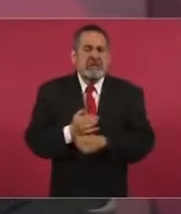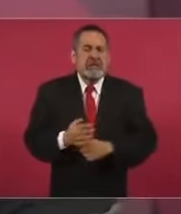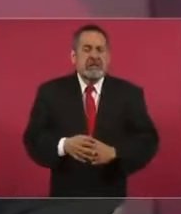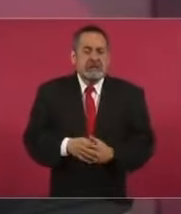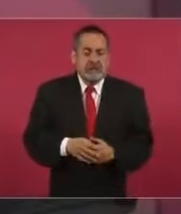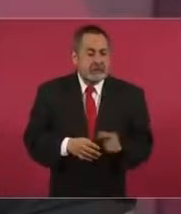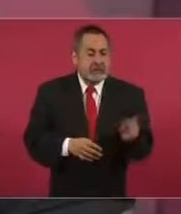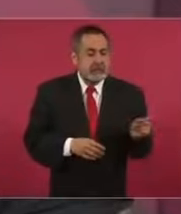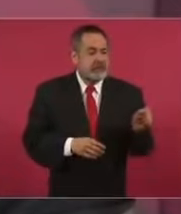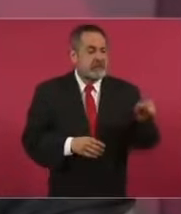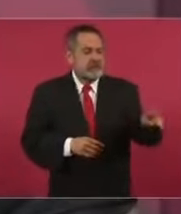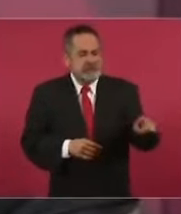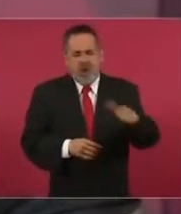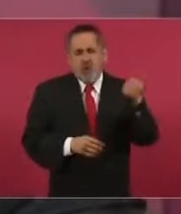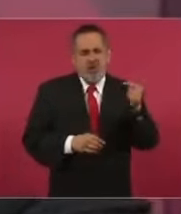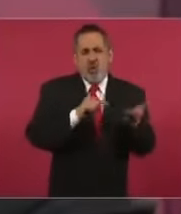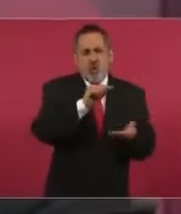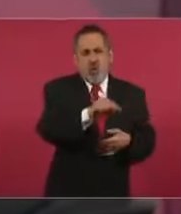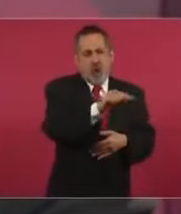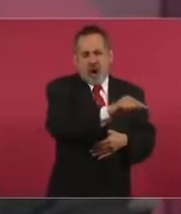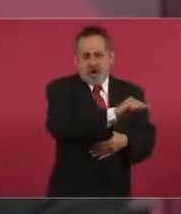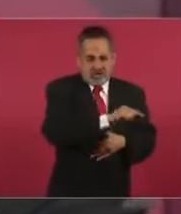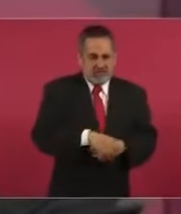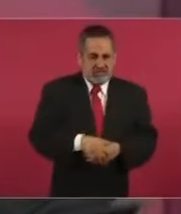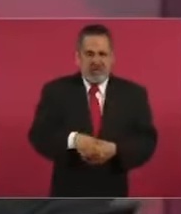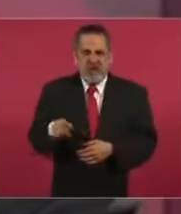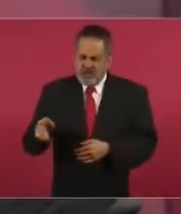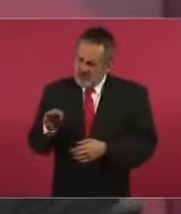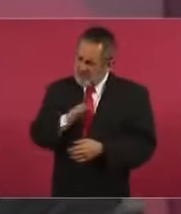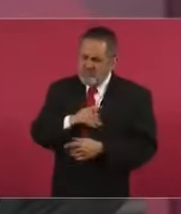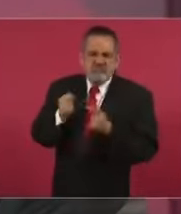Y en otras partes,